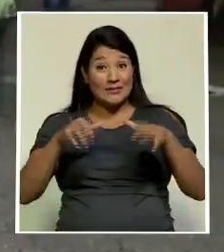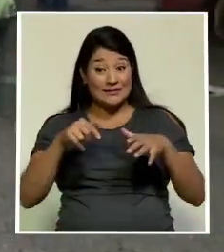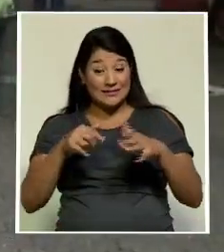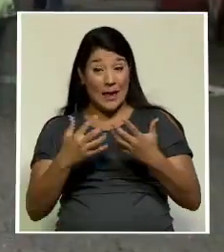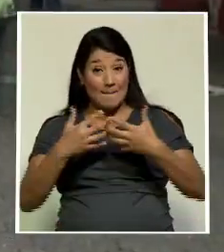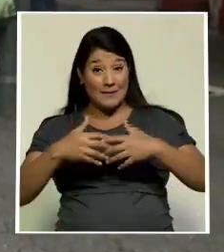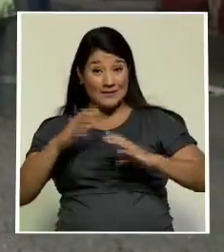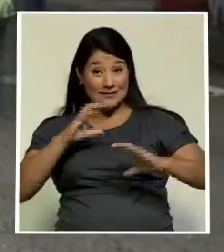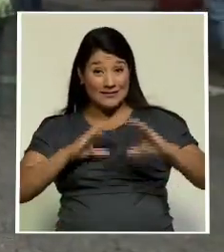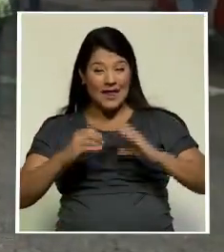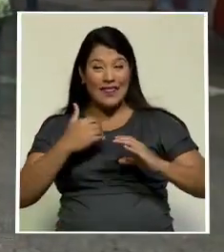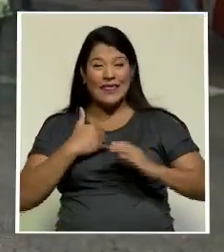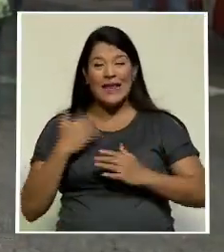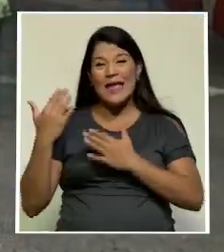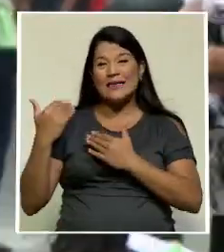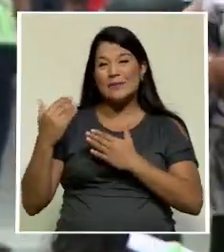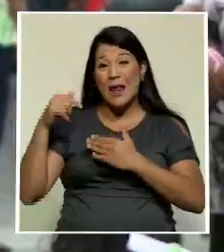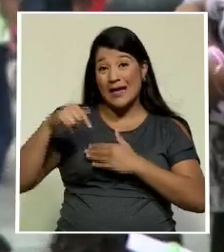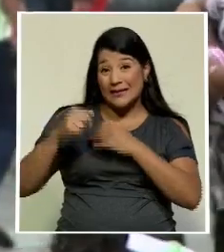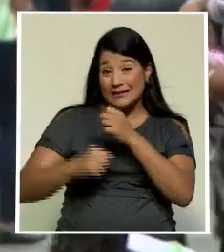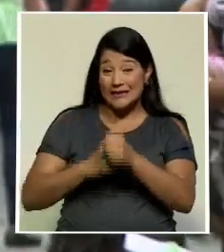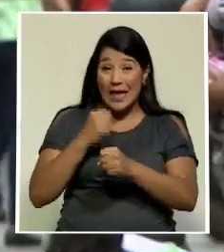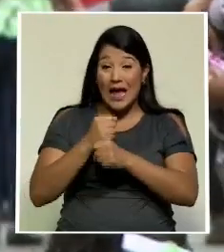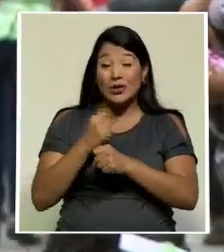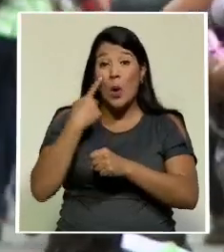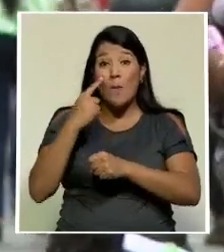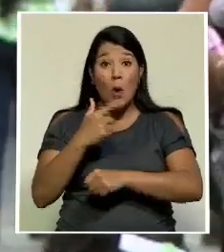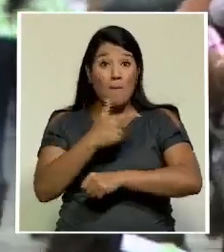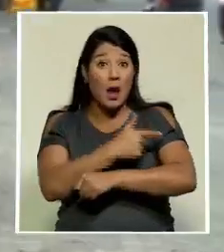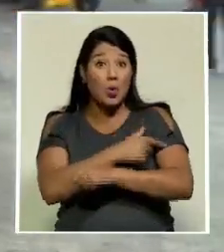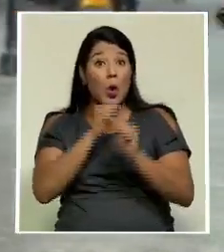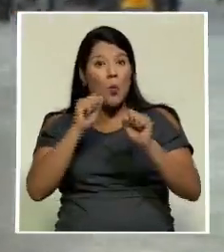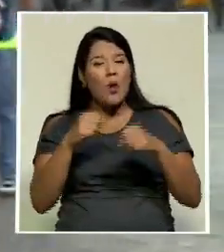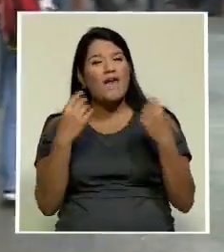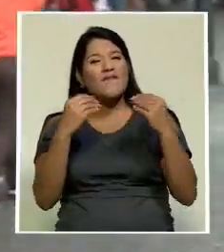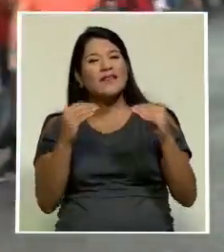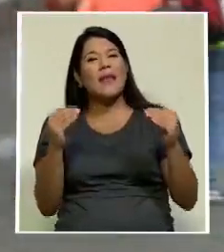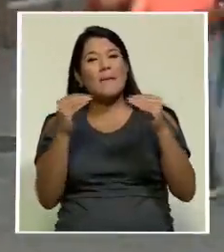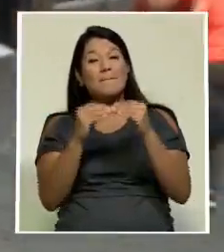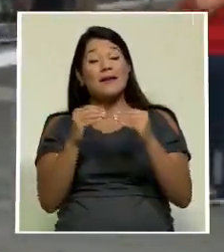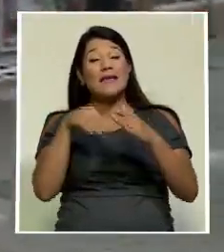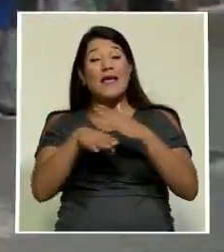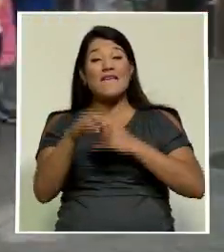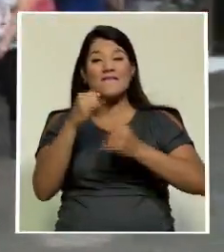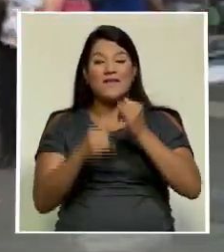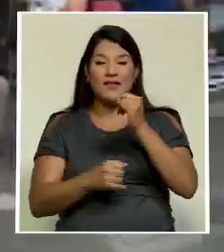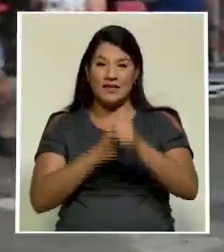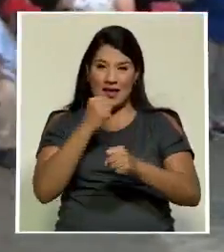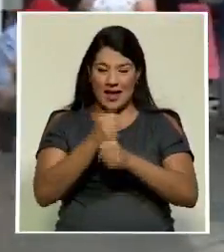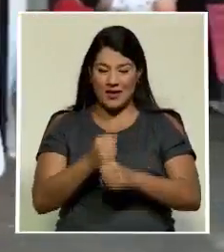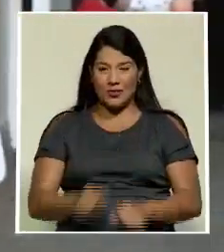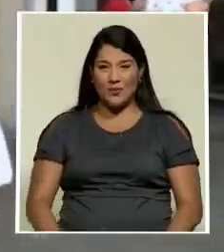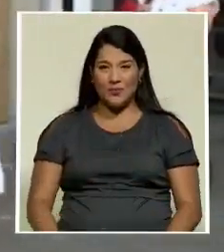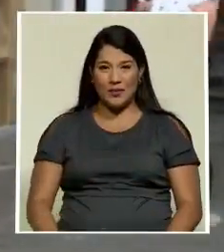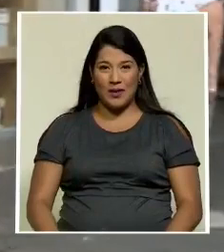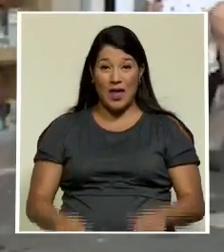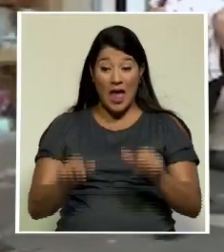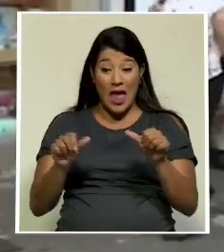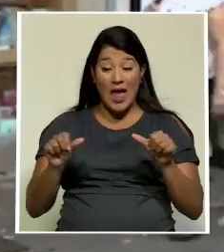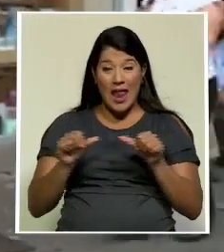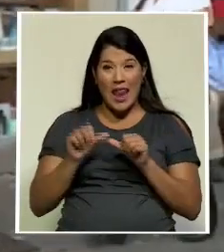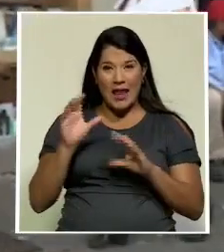la esperanza de que este año, debido a la inmunización, las ventas puedan crecer para la temporada de fin de año. El sector comercio maneja